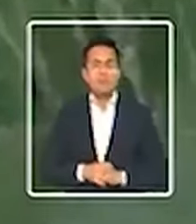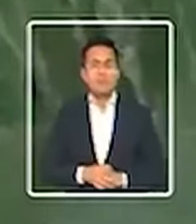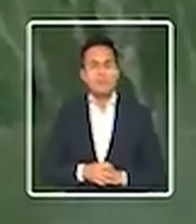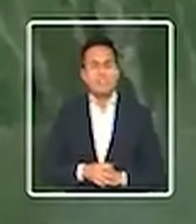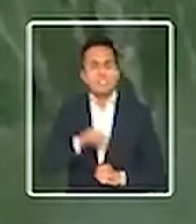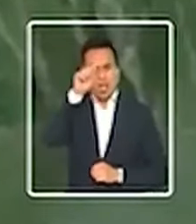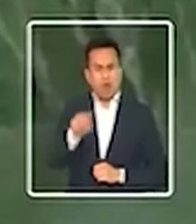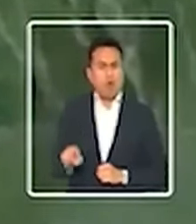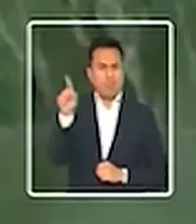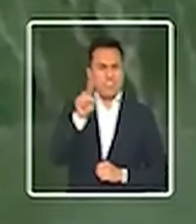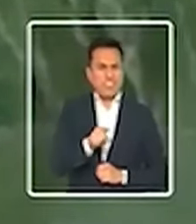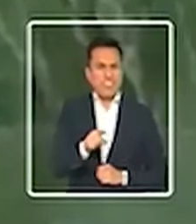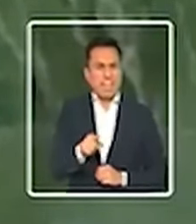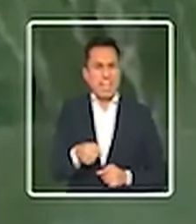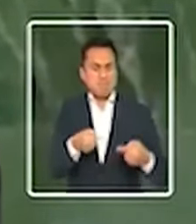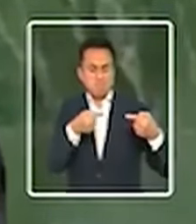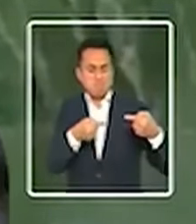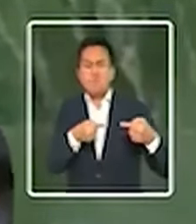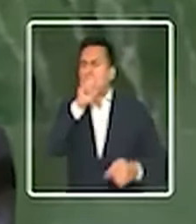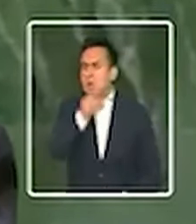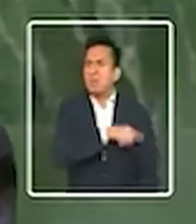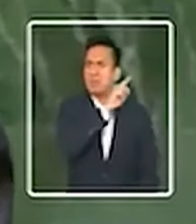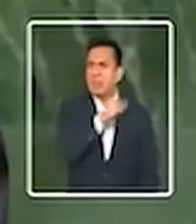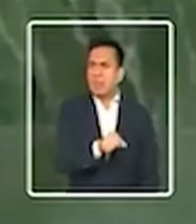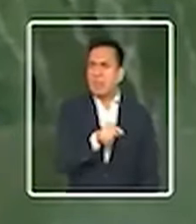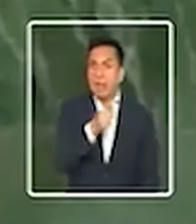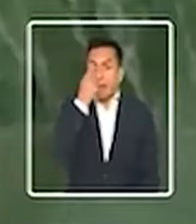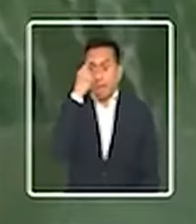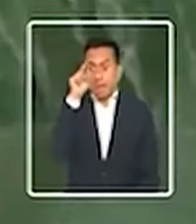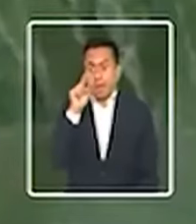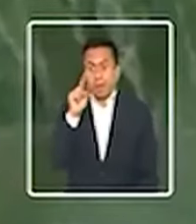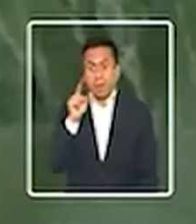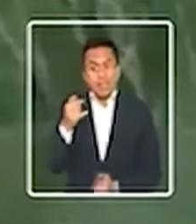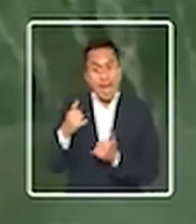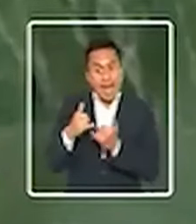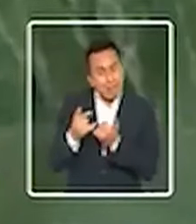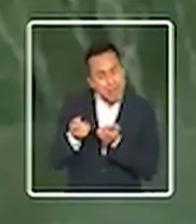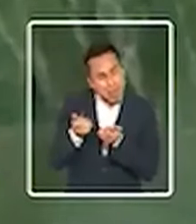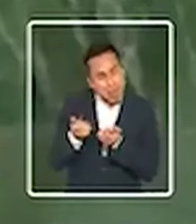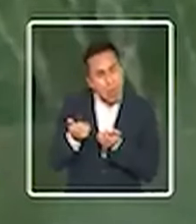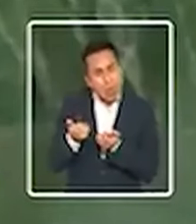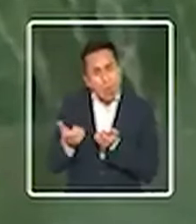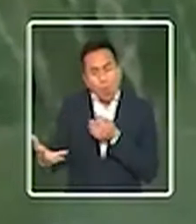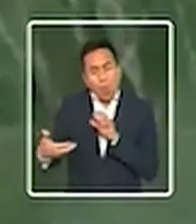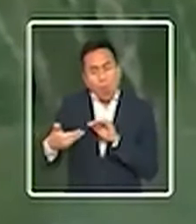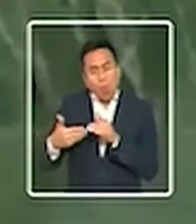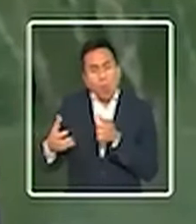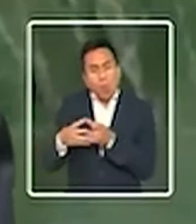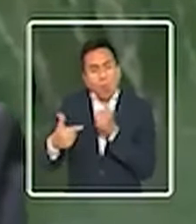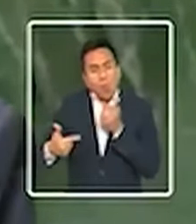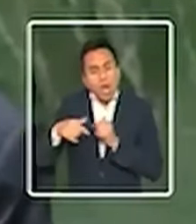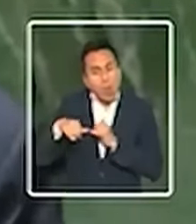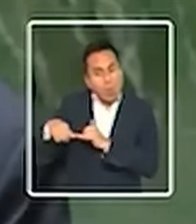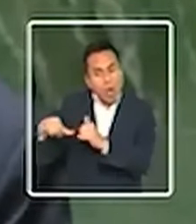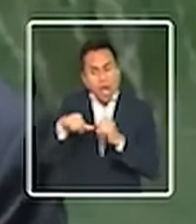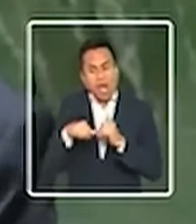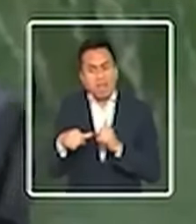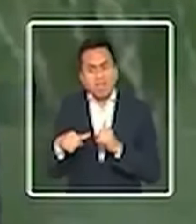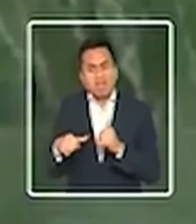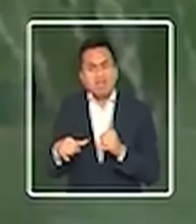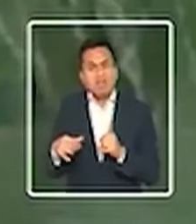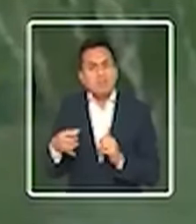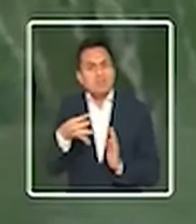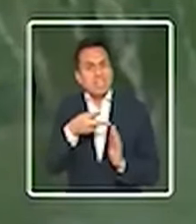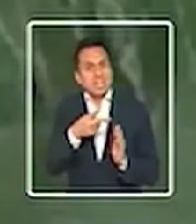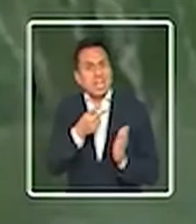Se condena lo que hace el adversario, pero cuando es un supuesto amigo o alguien del mismo color político, el que vulnera la Carta